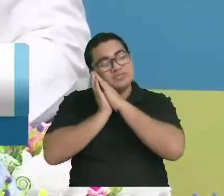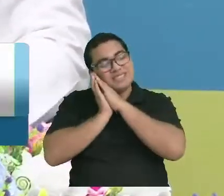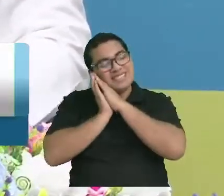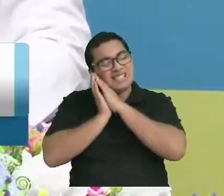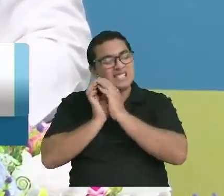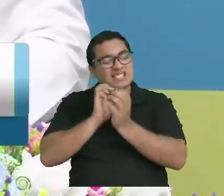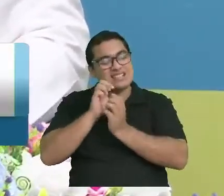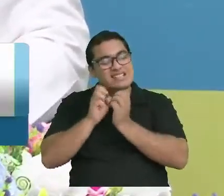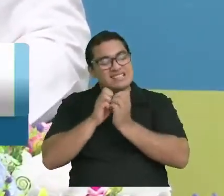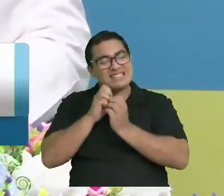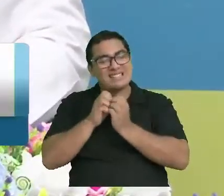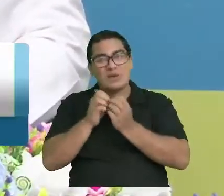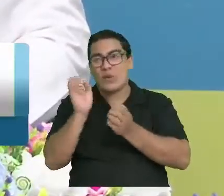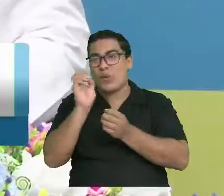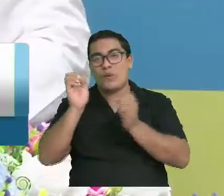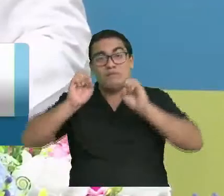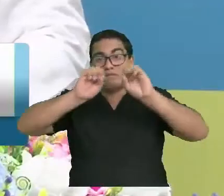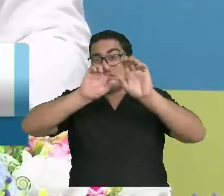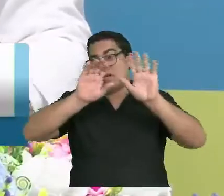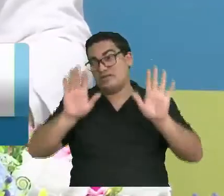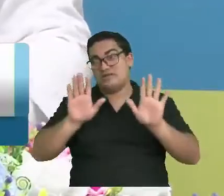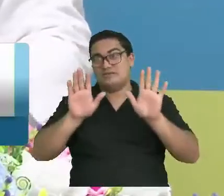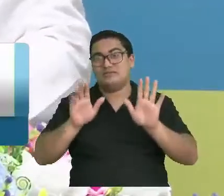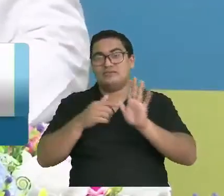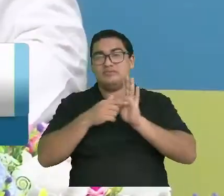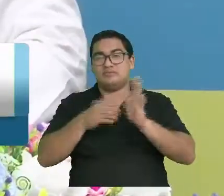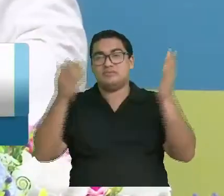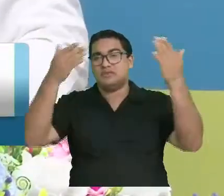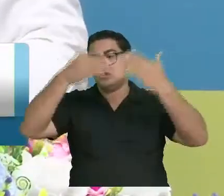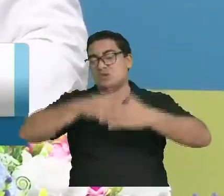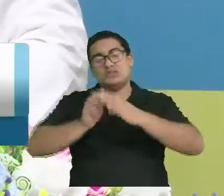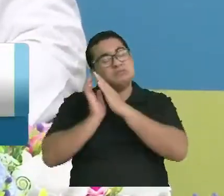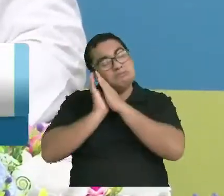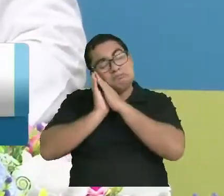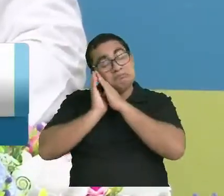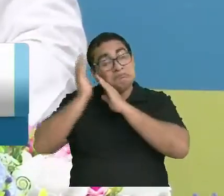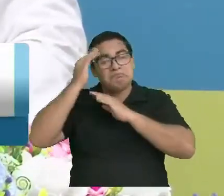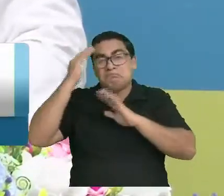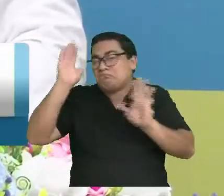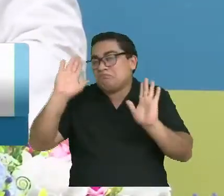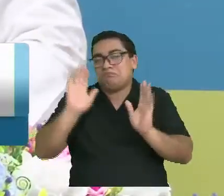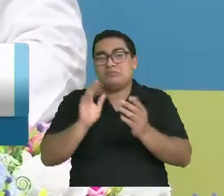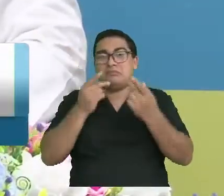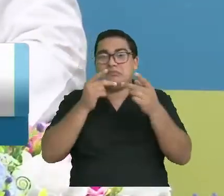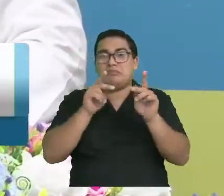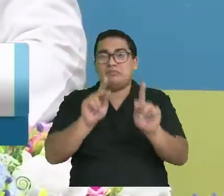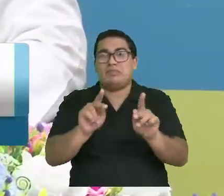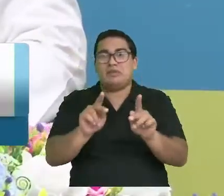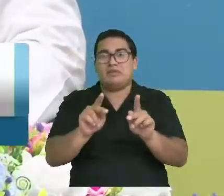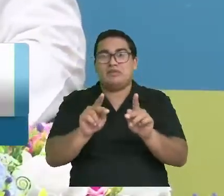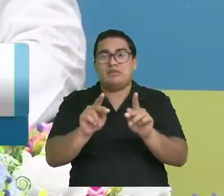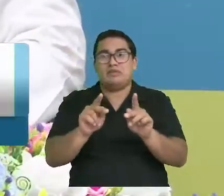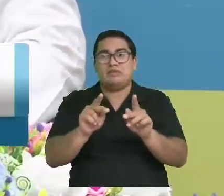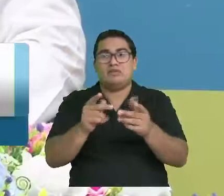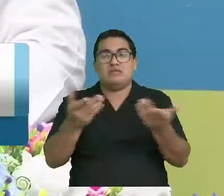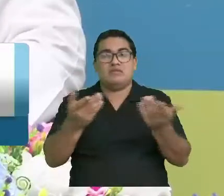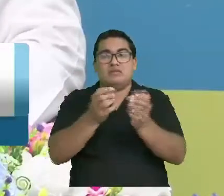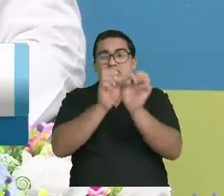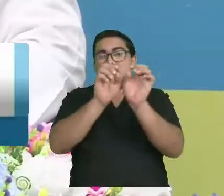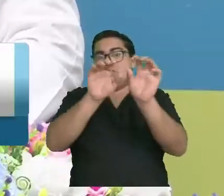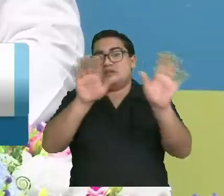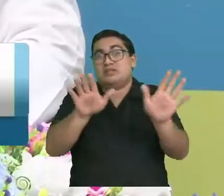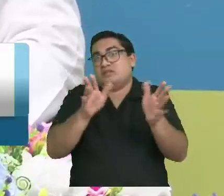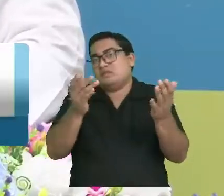ambos, obviamente en el nocturno siempre va a ser inconsciente. Claro. Porque estamos dormidos. Pero en el diurno también puede ser